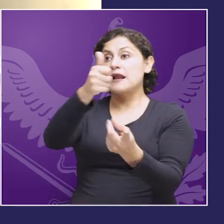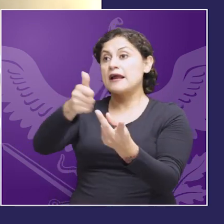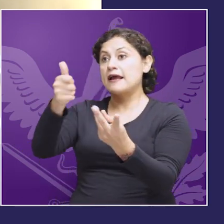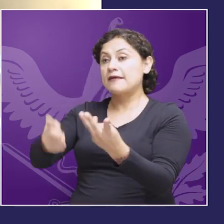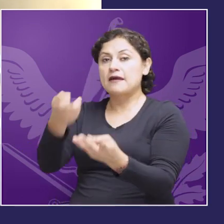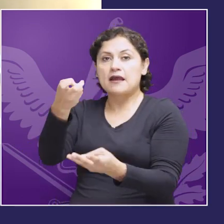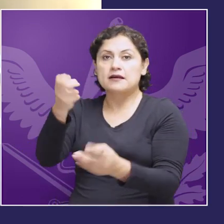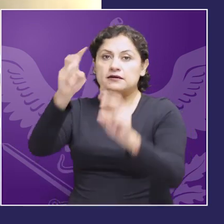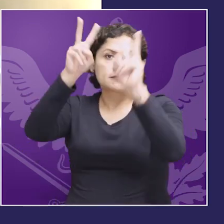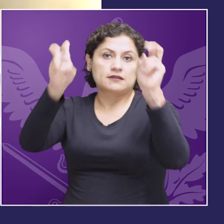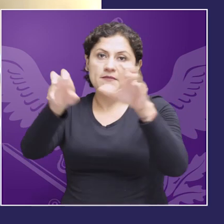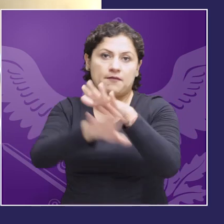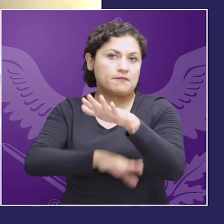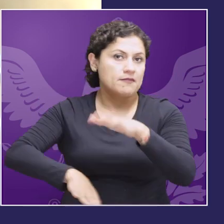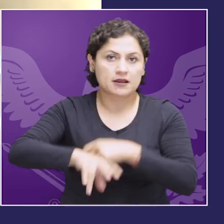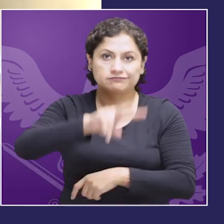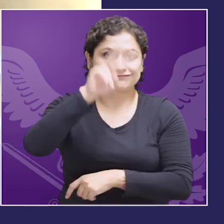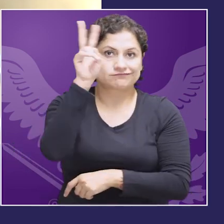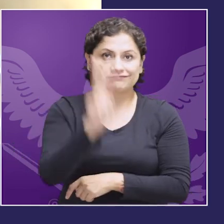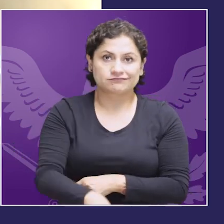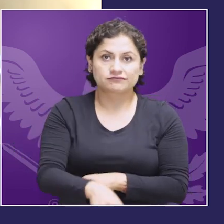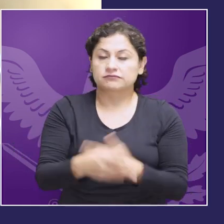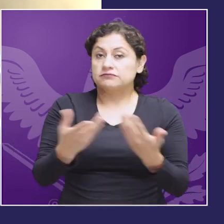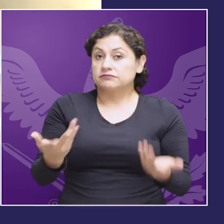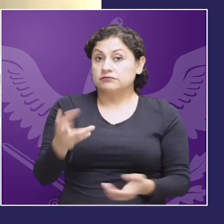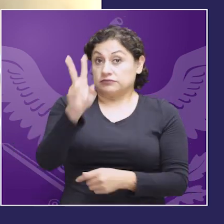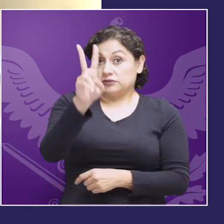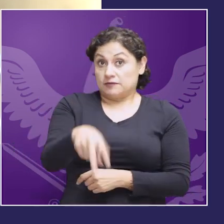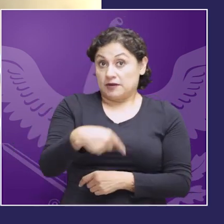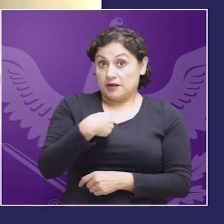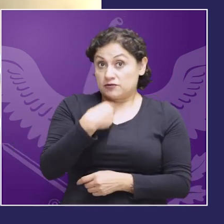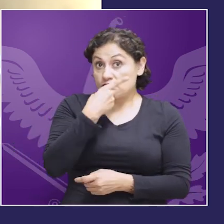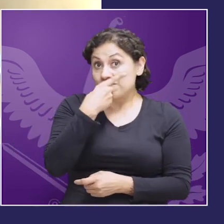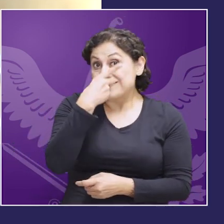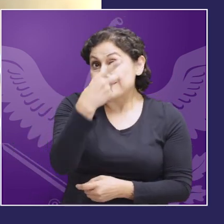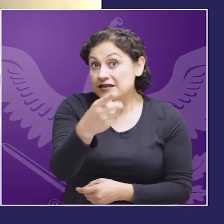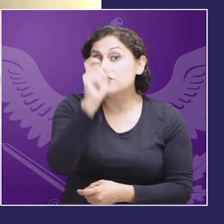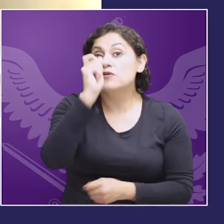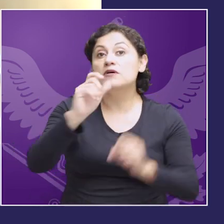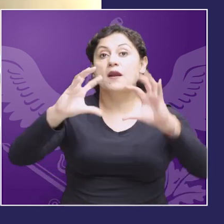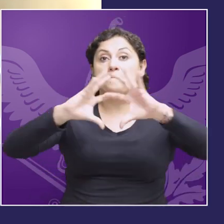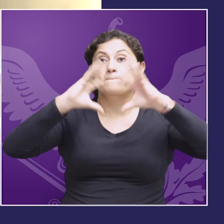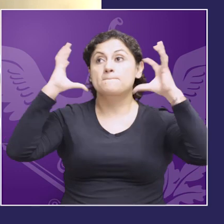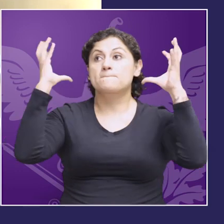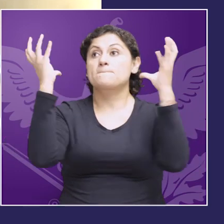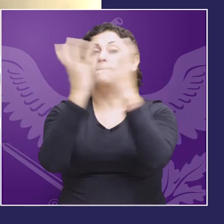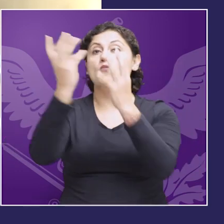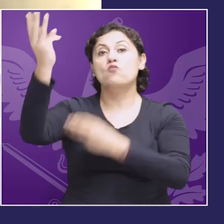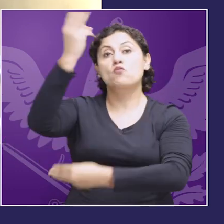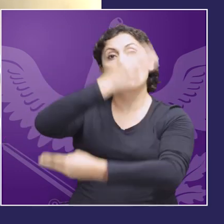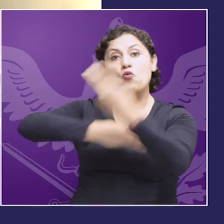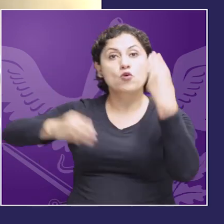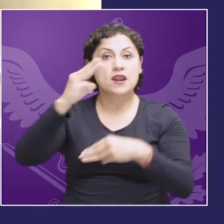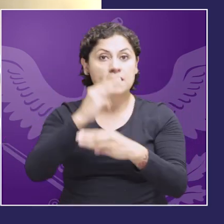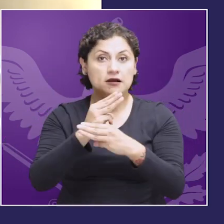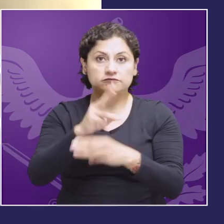un tema absolutamente básico. No puedo dejar de decir que se va a hacer el Mundial y que esto, que